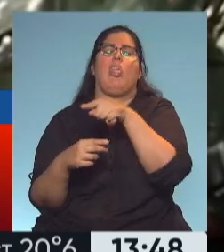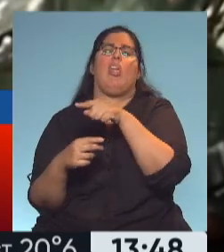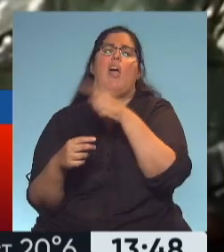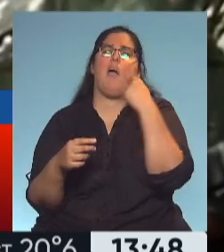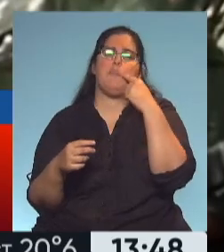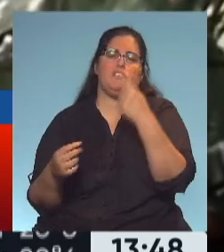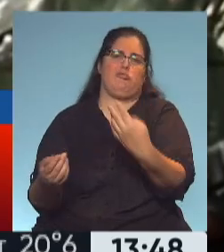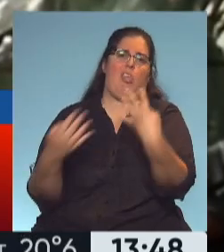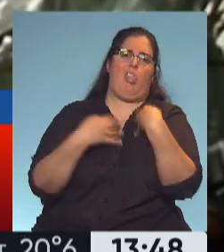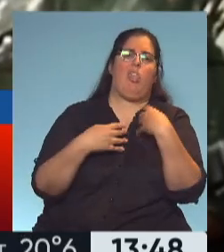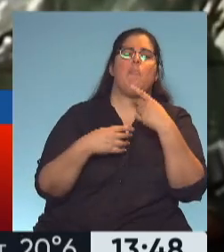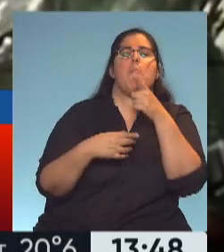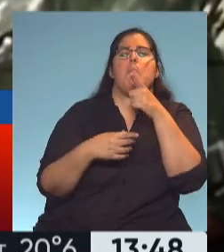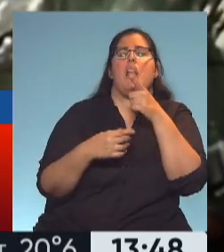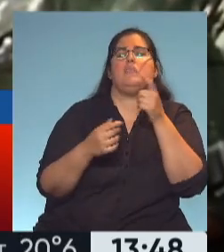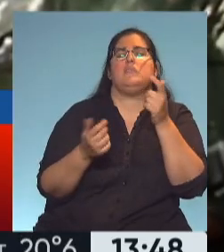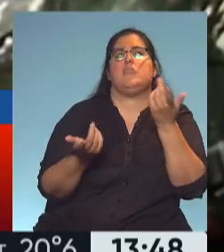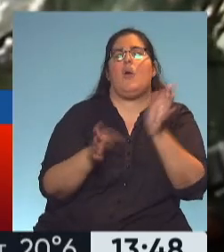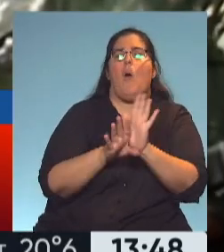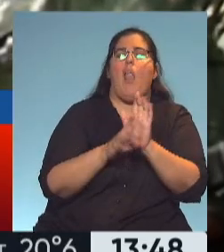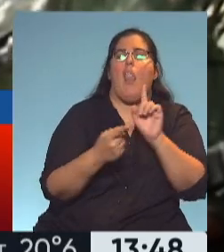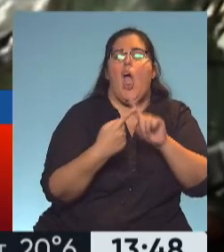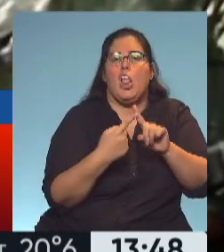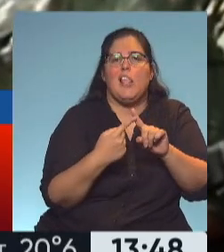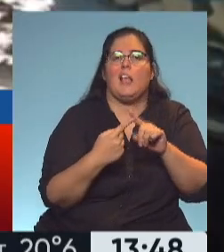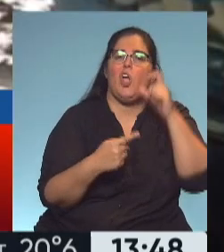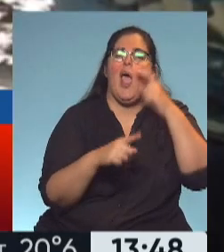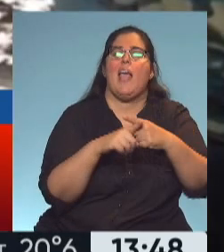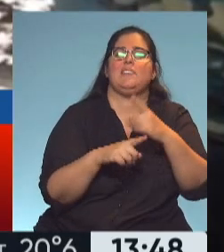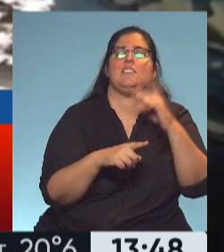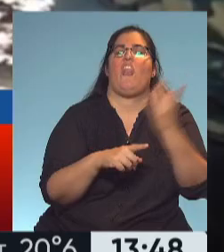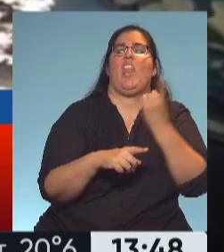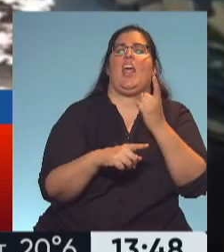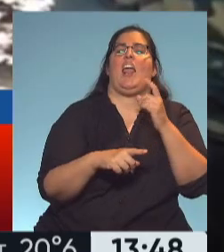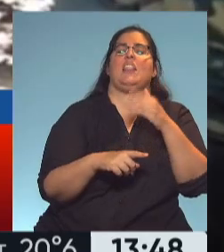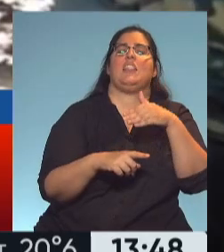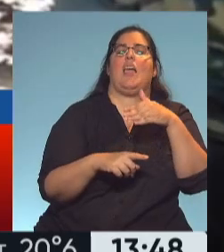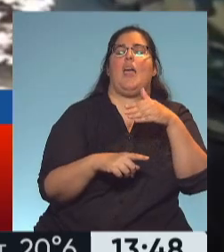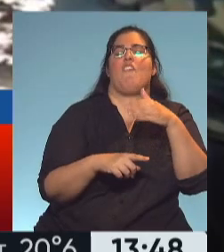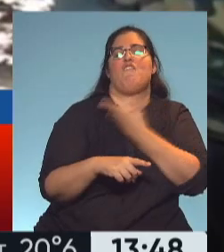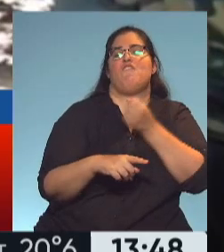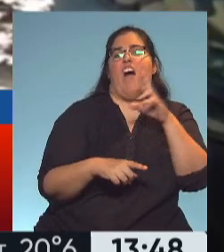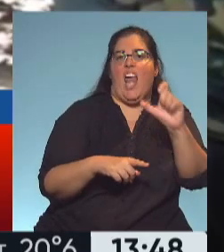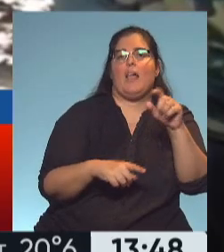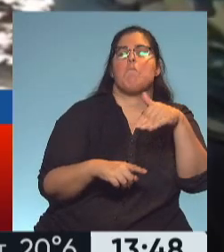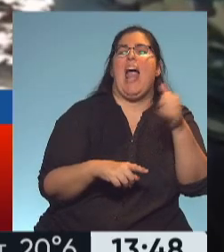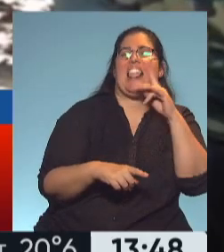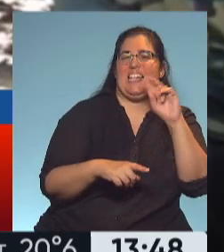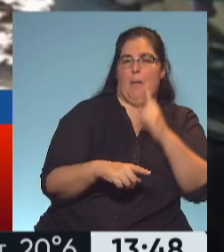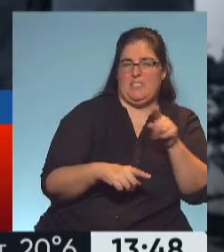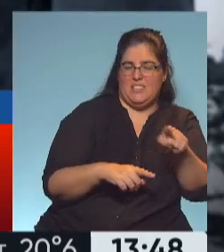su presunta complicidad con la facción del ex dirigente de las FARC, Iván Márquez, quien rompió con el acuerdo de paz